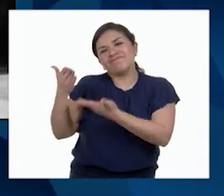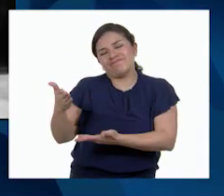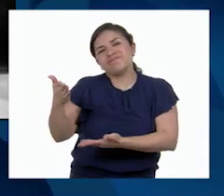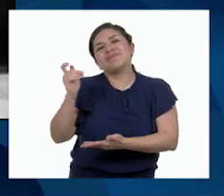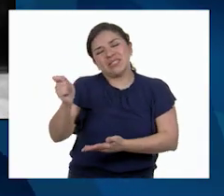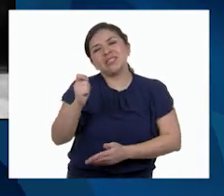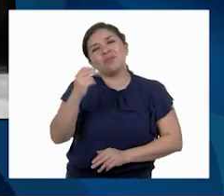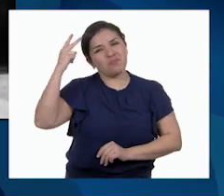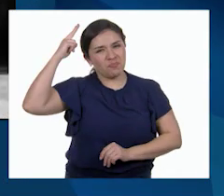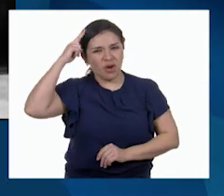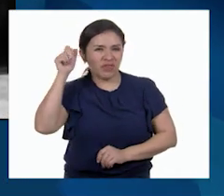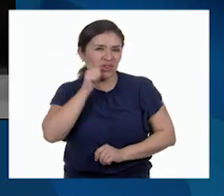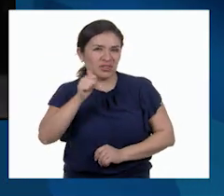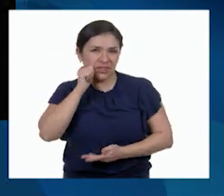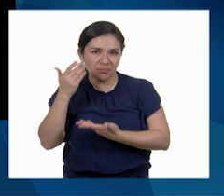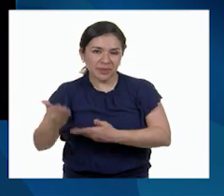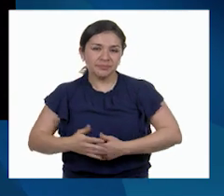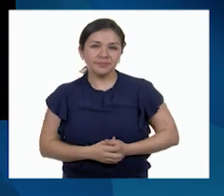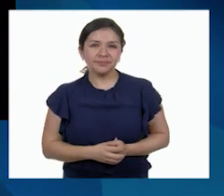porfirista.